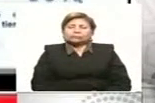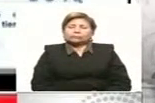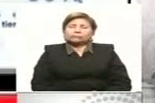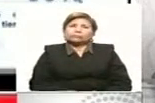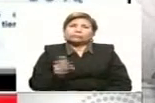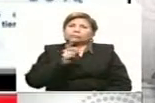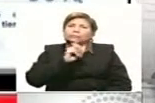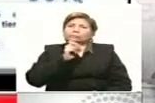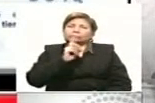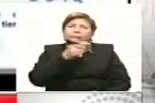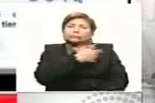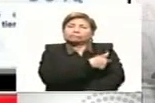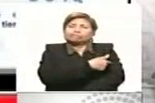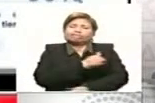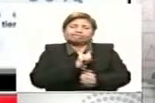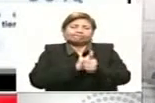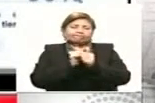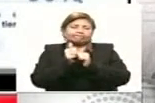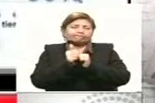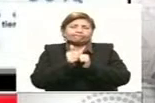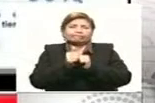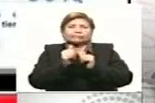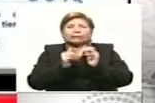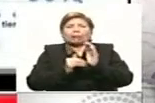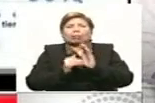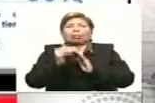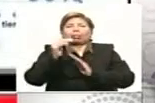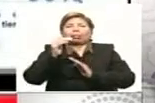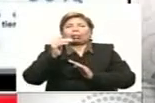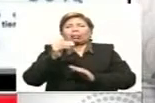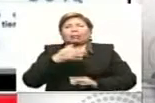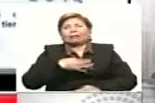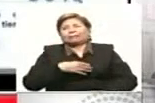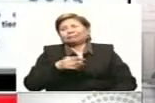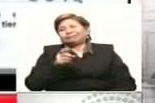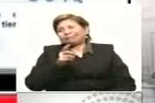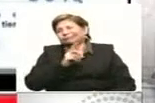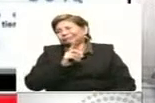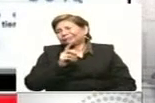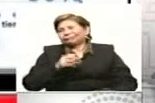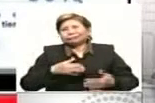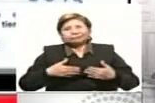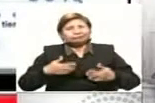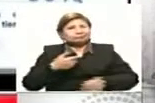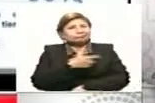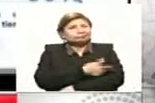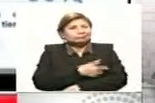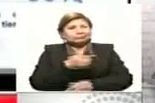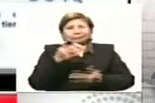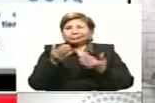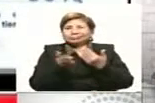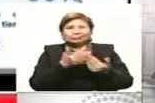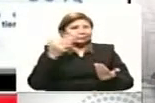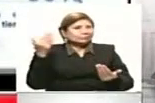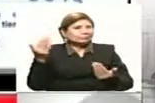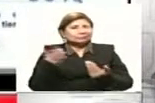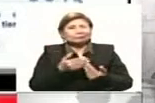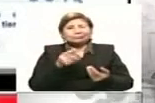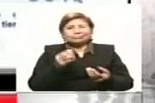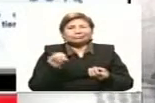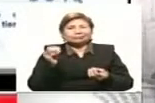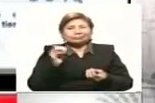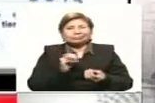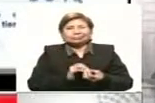no se vacunaron pasan los rangos de edad y ya no los recuperamos para la vacunación. Entonces no es tan fácil incrementar los porcentajes